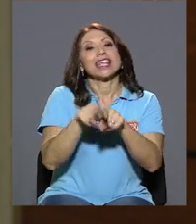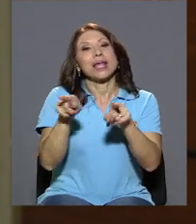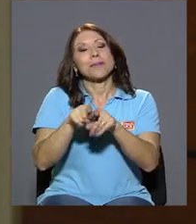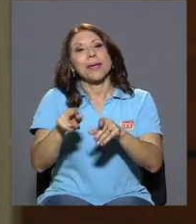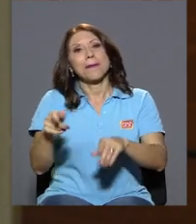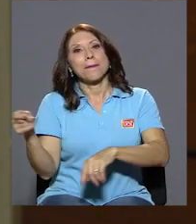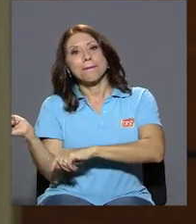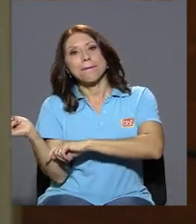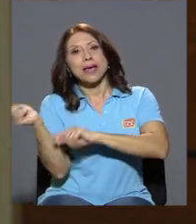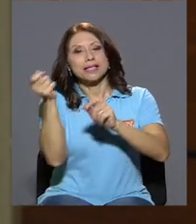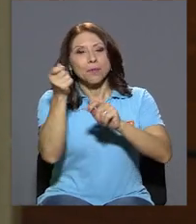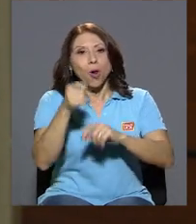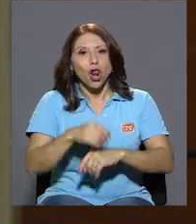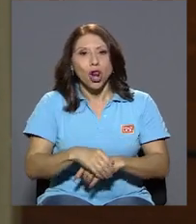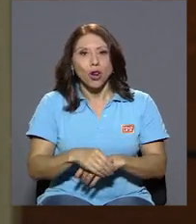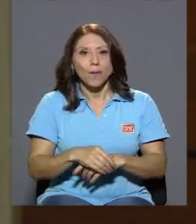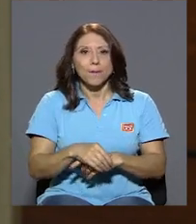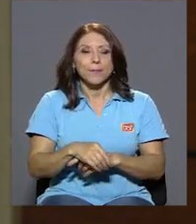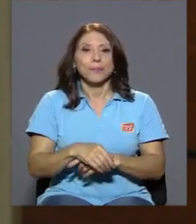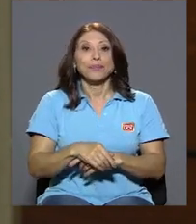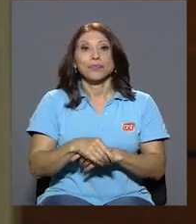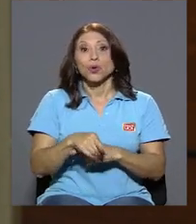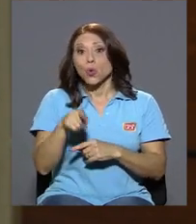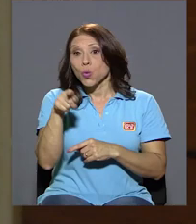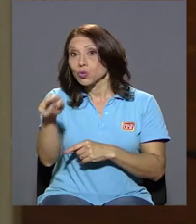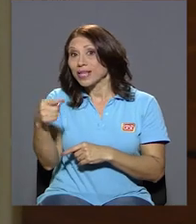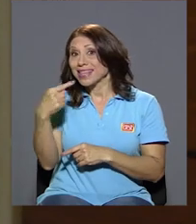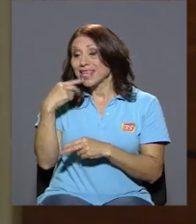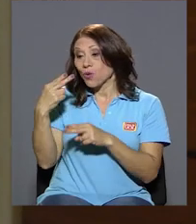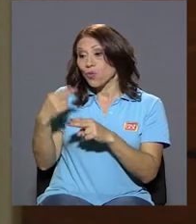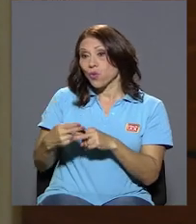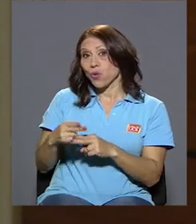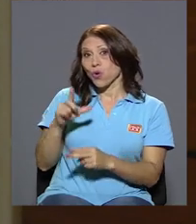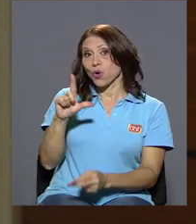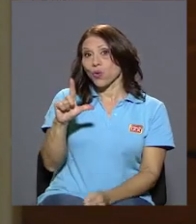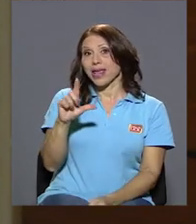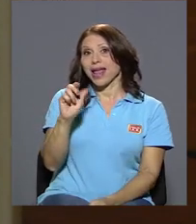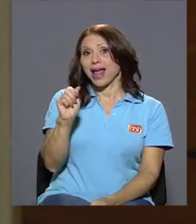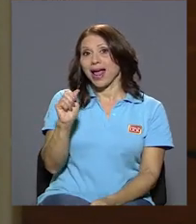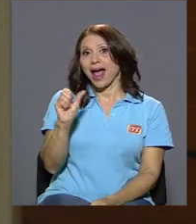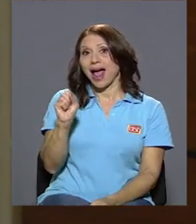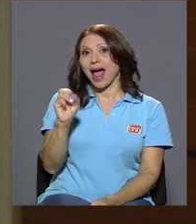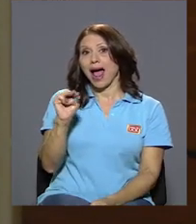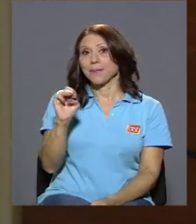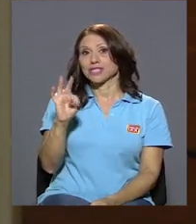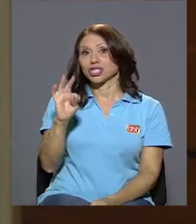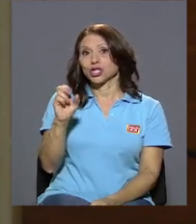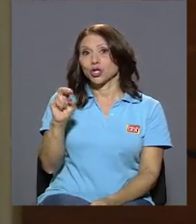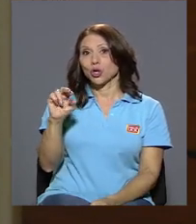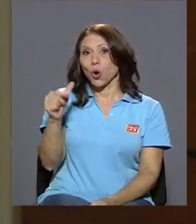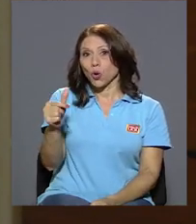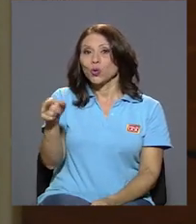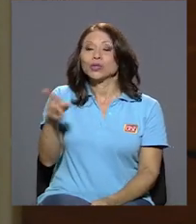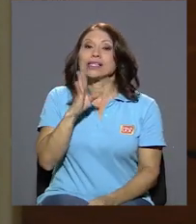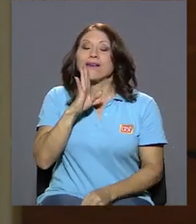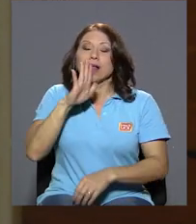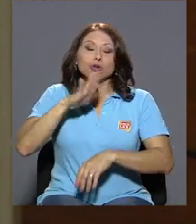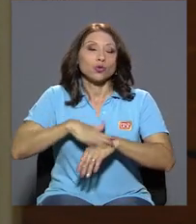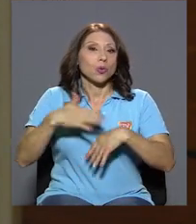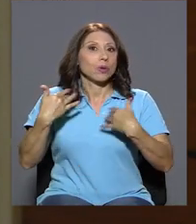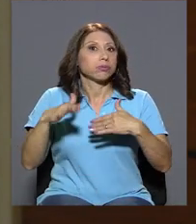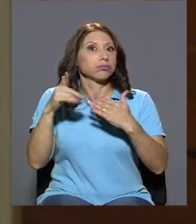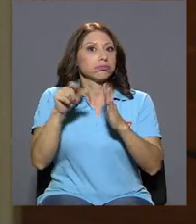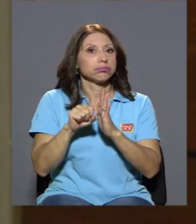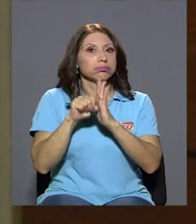claro usted al mencionar a louis amstrong lógicamente que está haciendo referencia a uno de los grandes